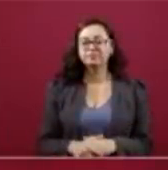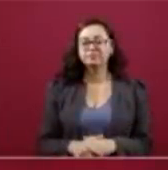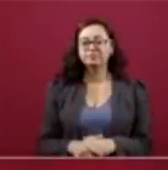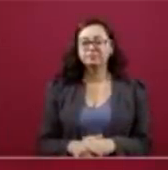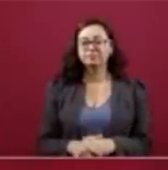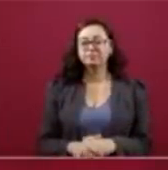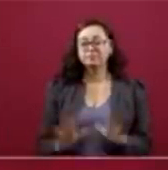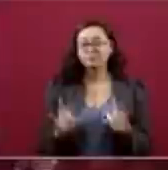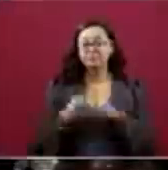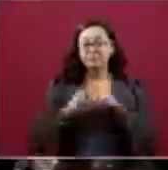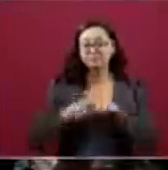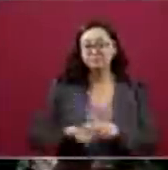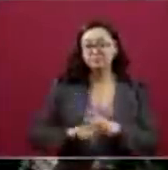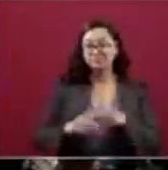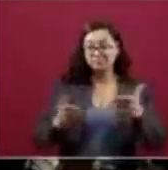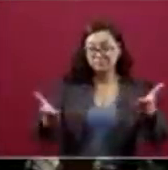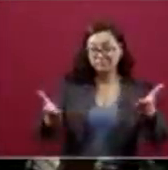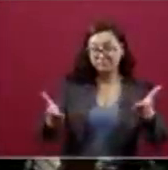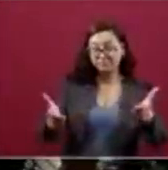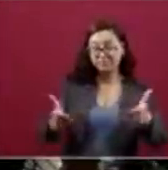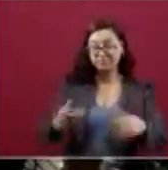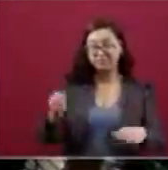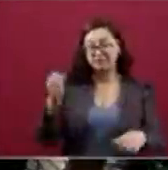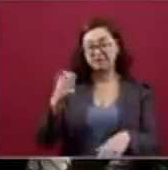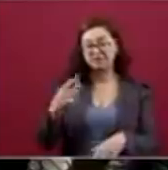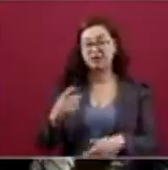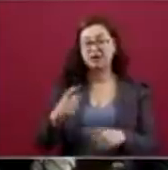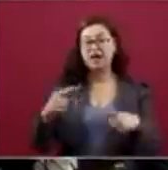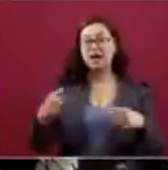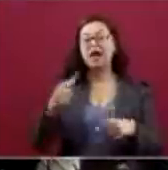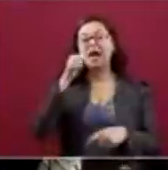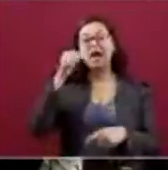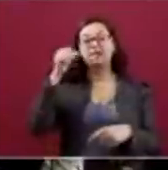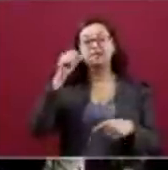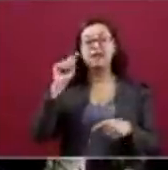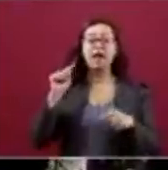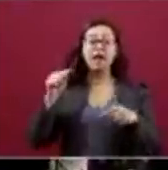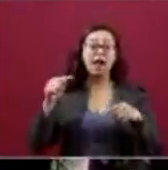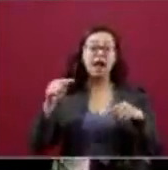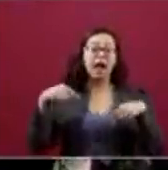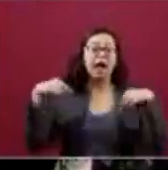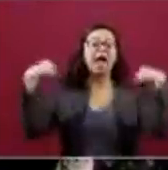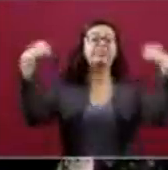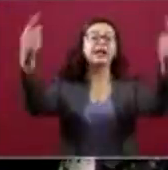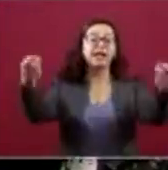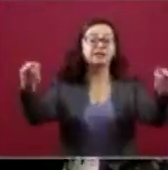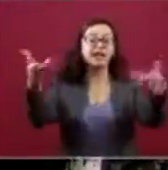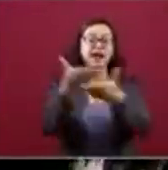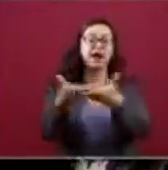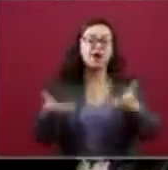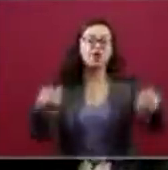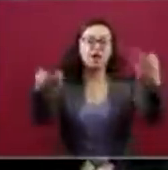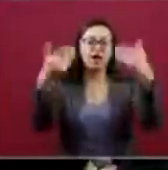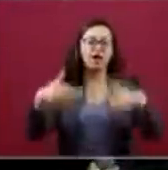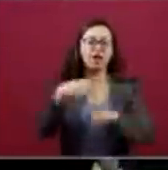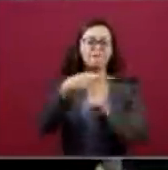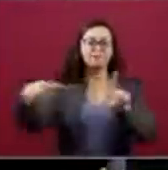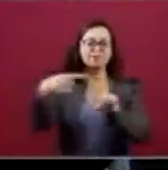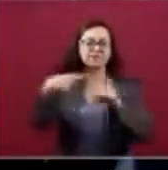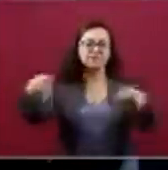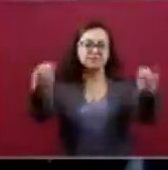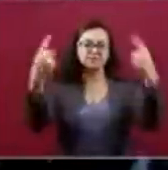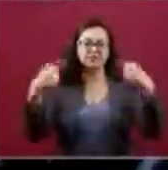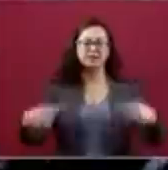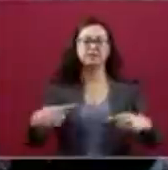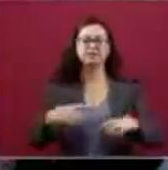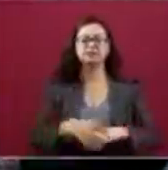para finalizar. Ayer fue atrás, vámonos en medio, ¿no? En medio. O